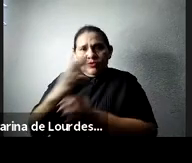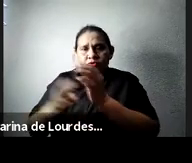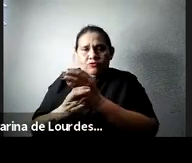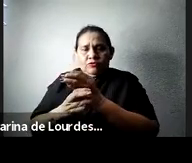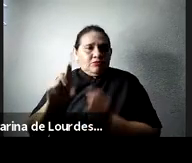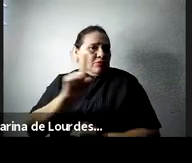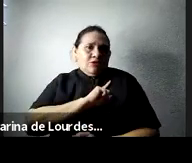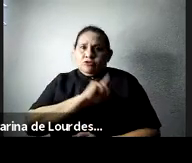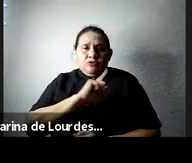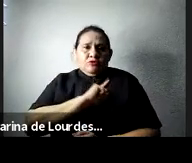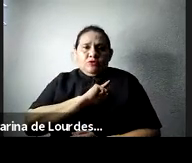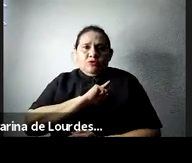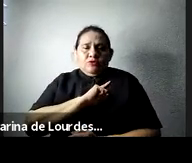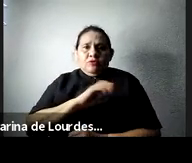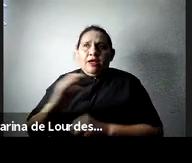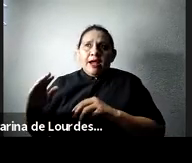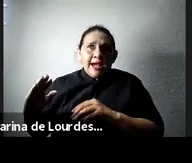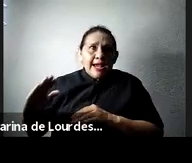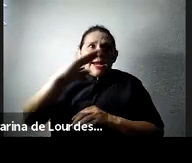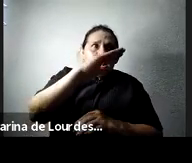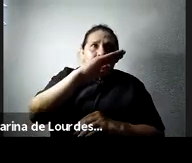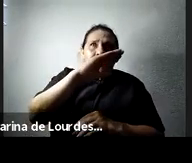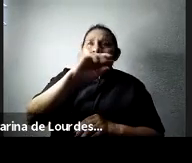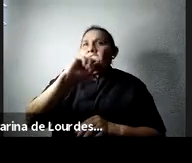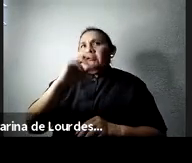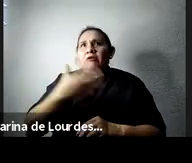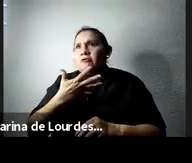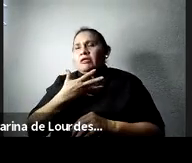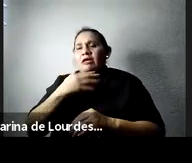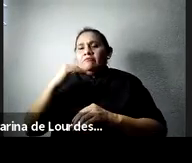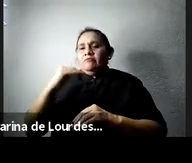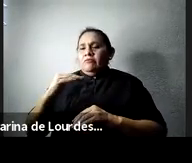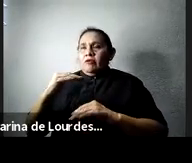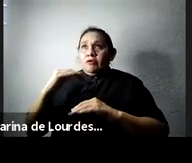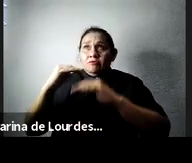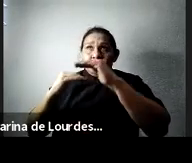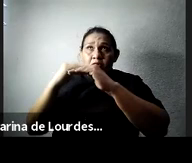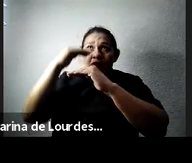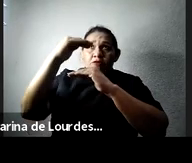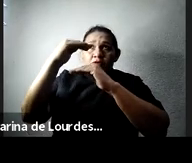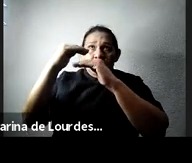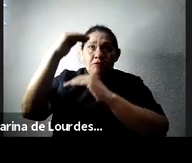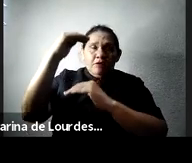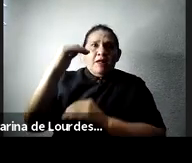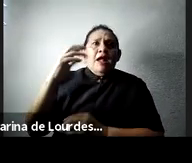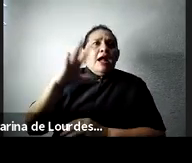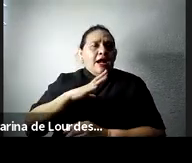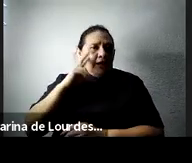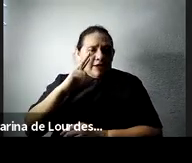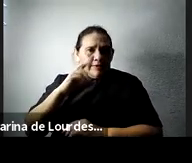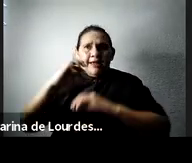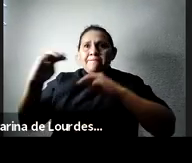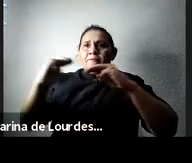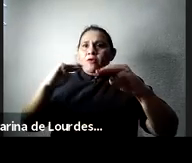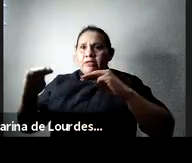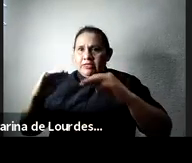es la rampa o que no tenga escalones, sino que también tenemos que ver la movilidad,